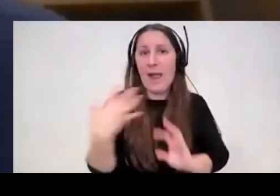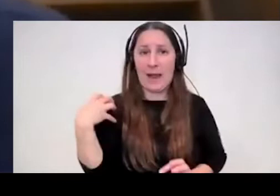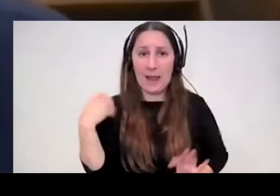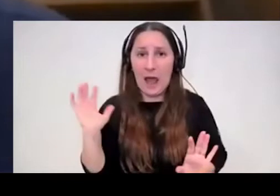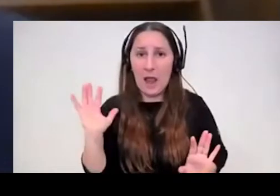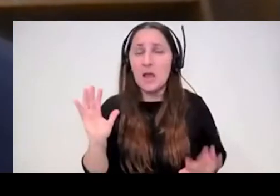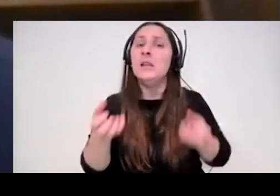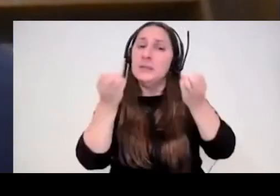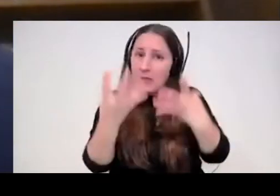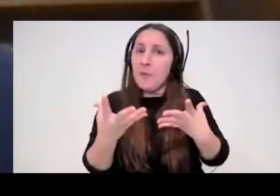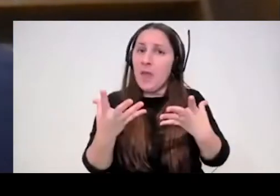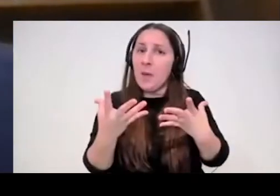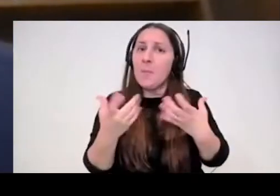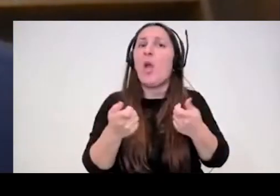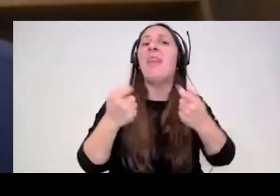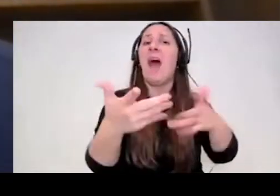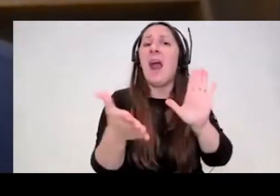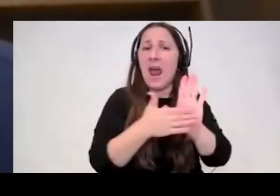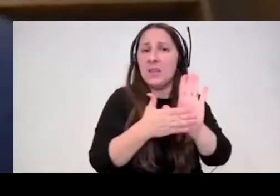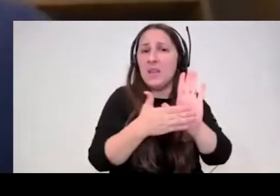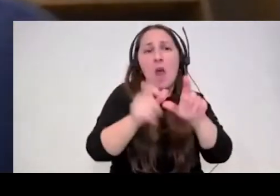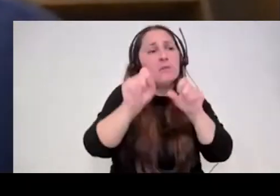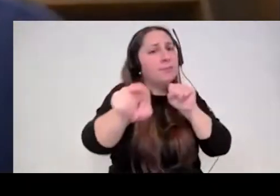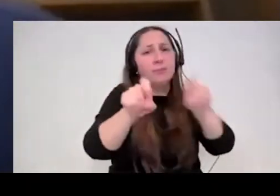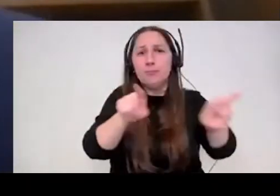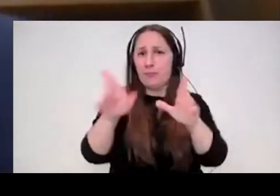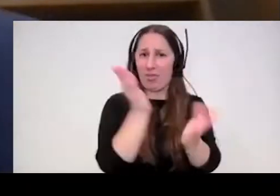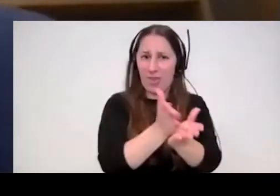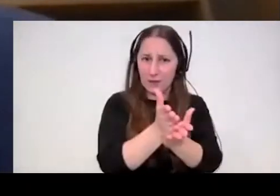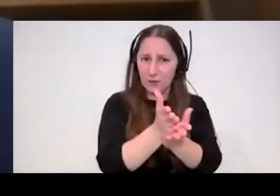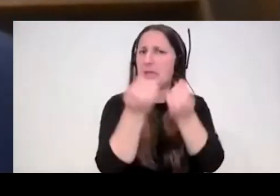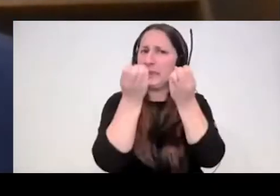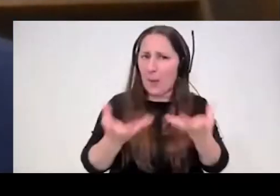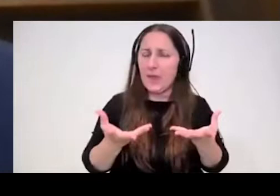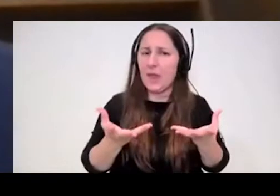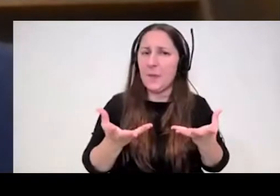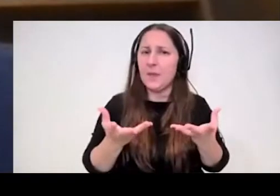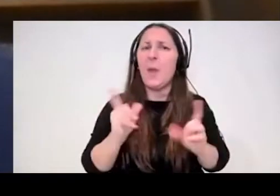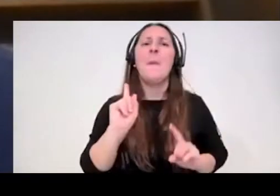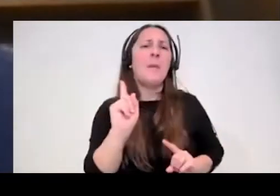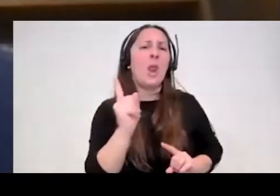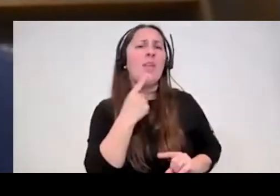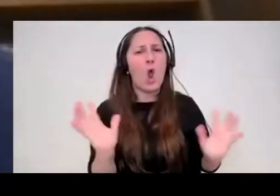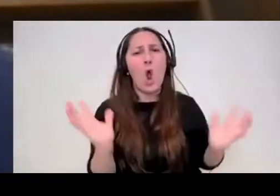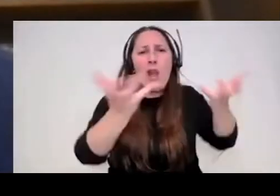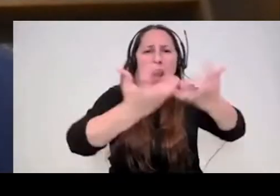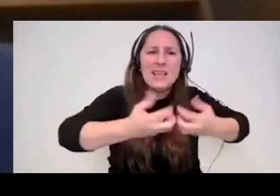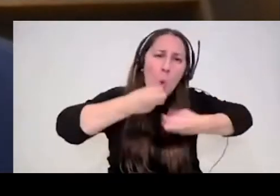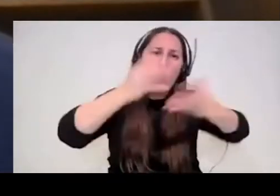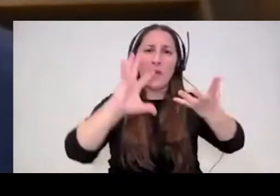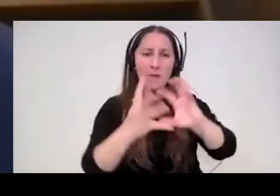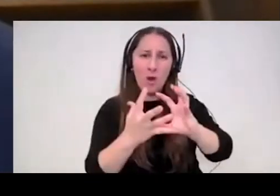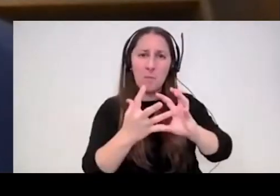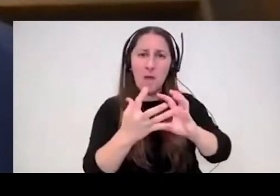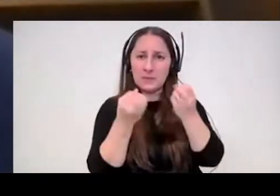está garantizando un derecho. Ahora, ¿esto qué quiere decir? ¿Que organizarse de cualquier forma es lo mismo? ¿Que no